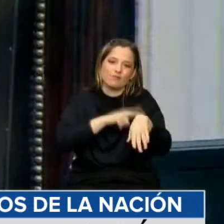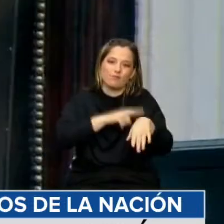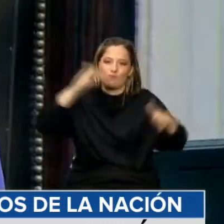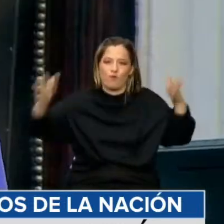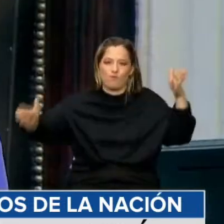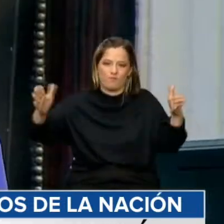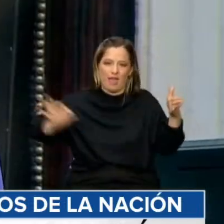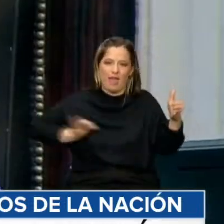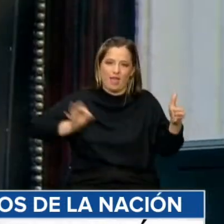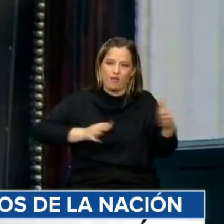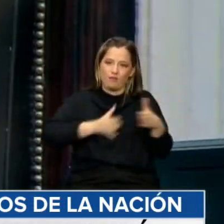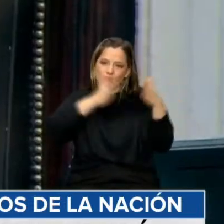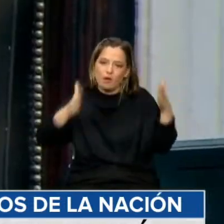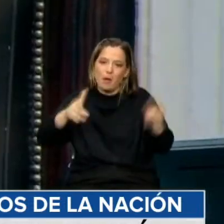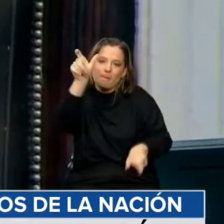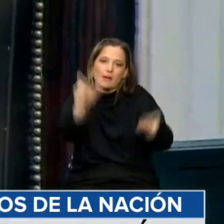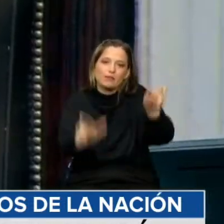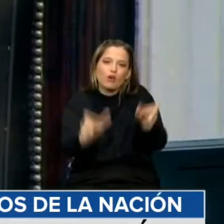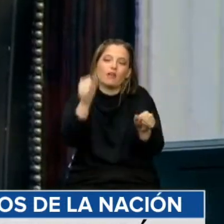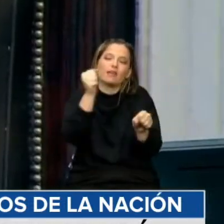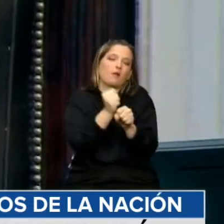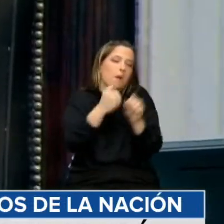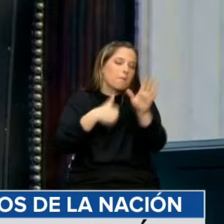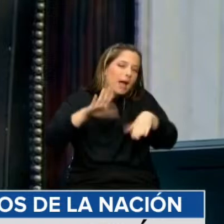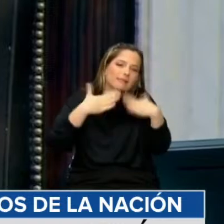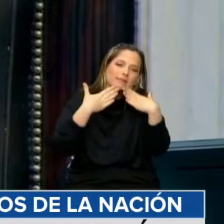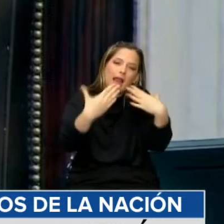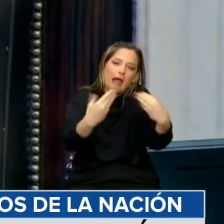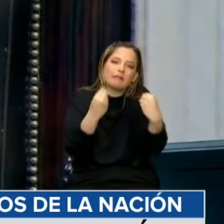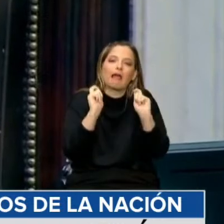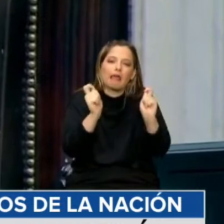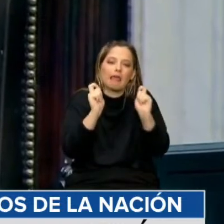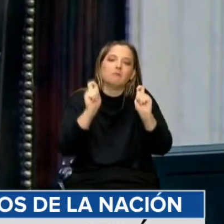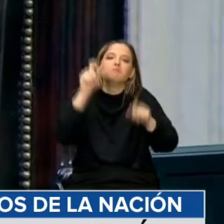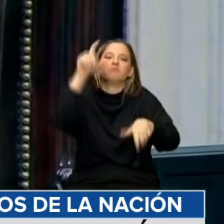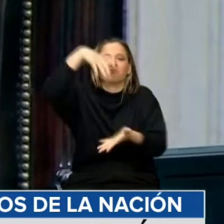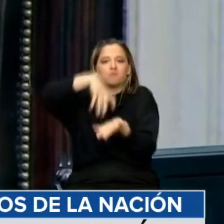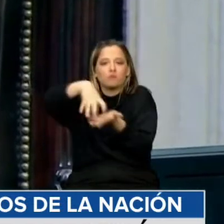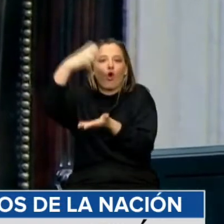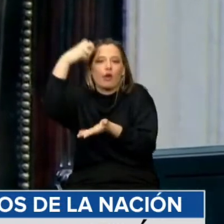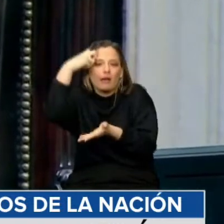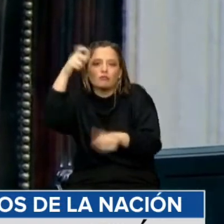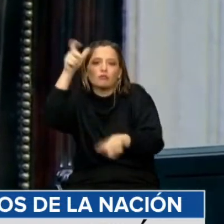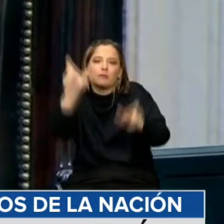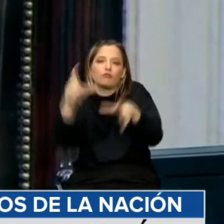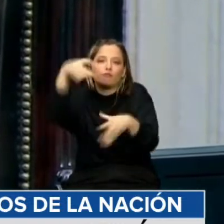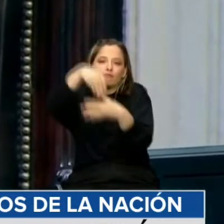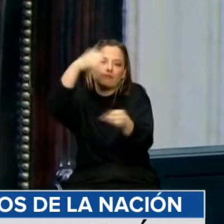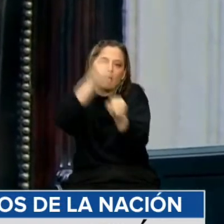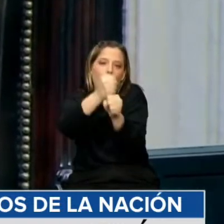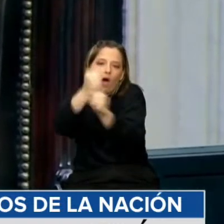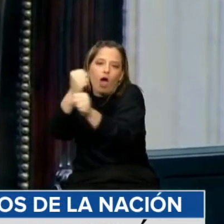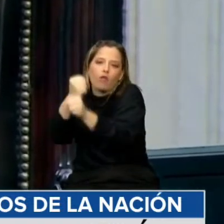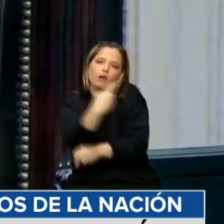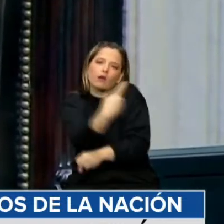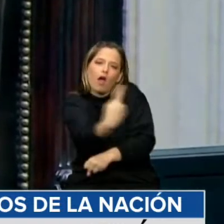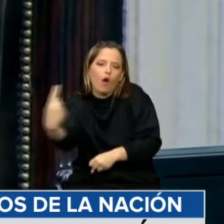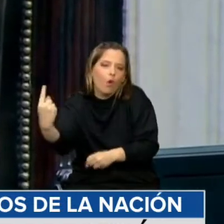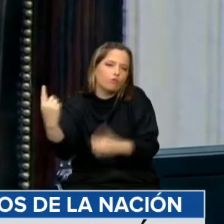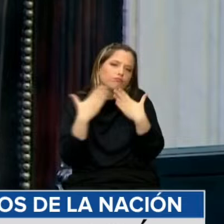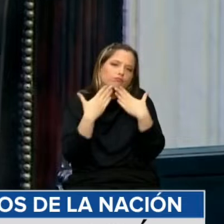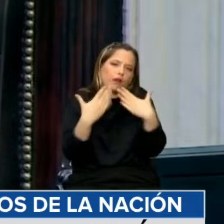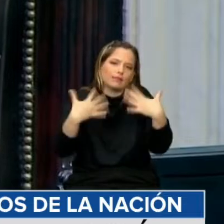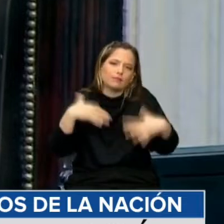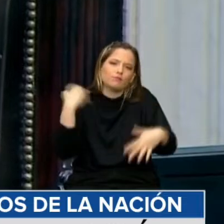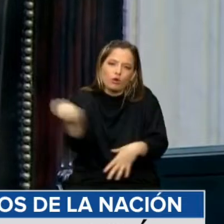particularmente a los trabajadores y las trabajadoras de la casa. Han sido muy importantes, ya lo